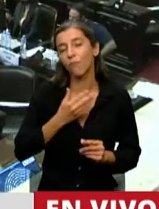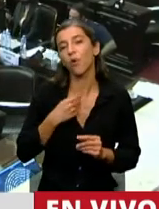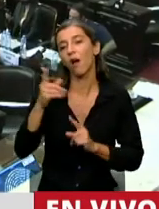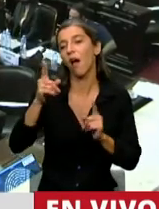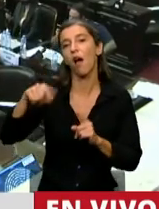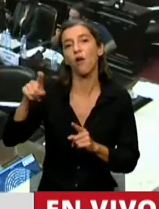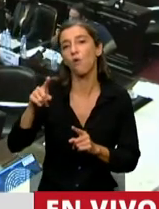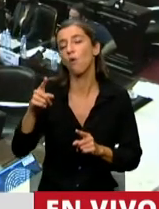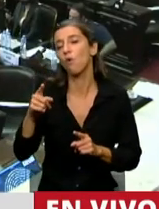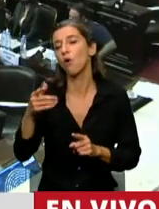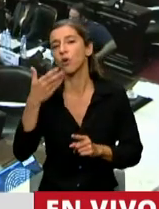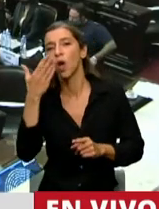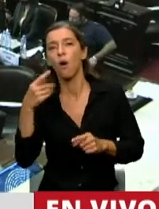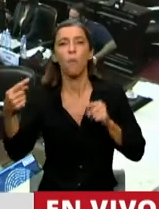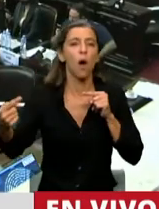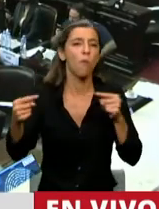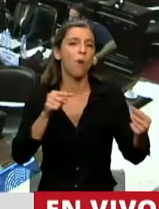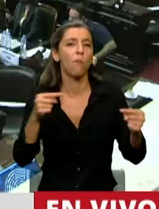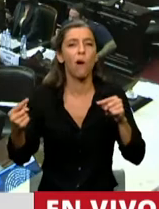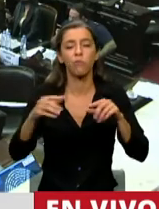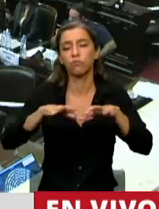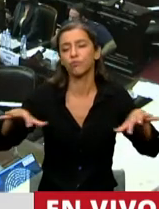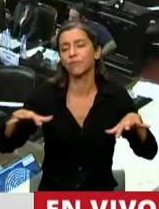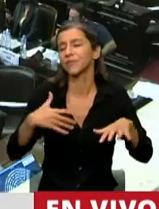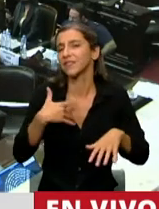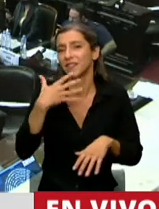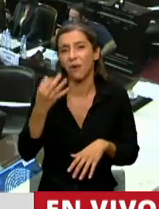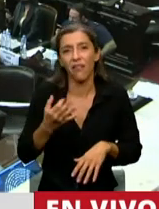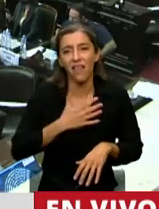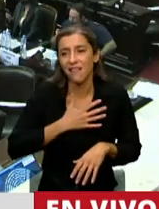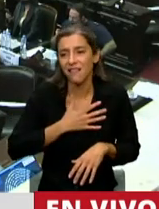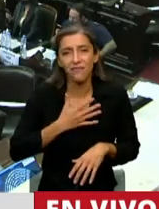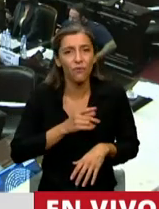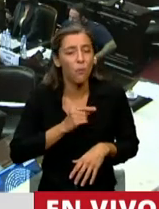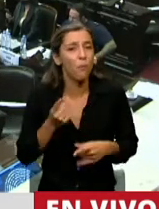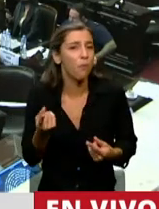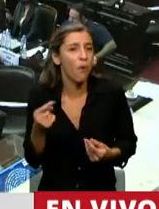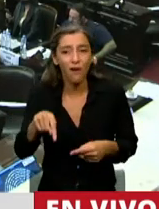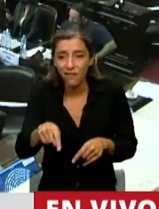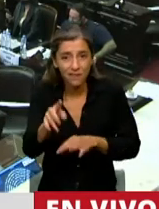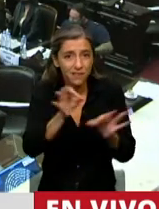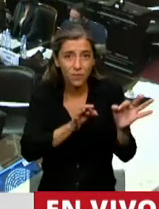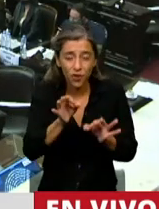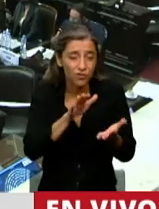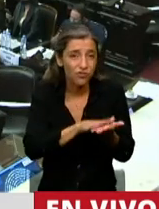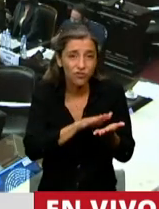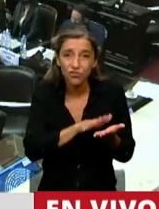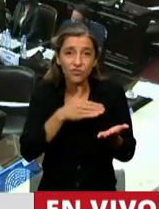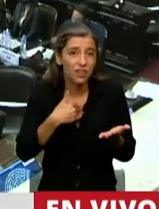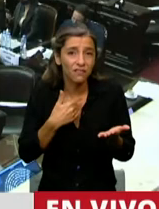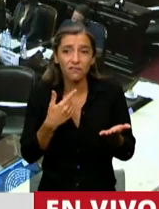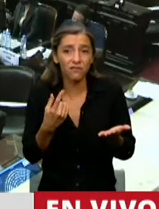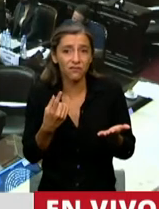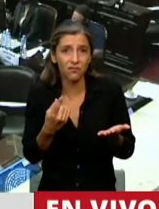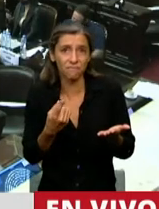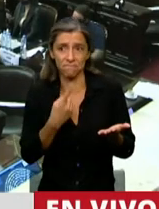todos los temas la grieta, cuando realmente en este proyecto en particular podríamos resaltar que cuando nos proponemos